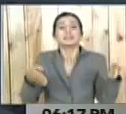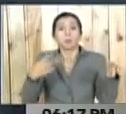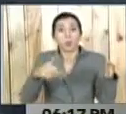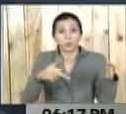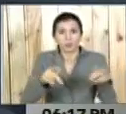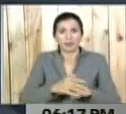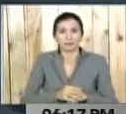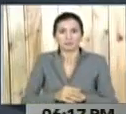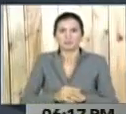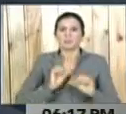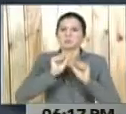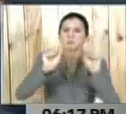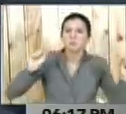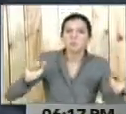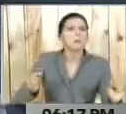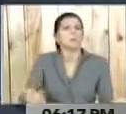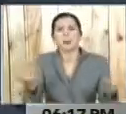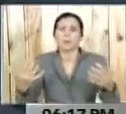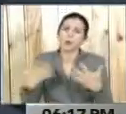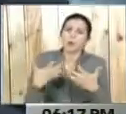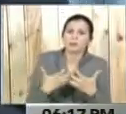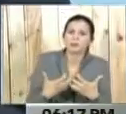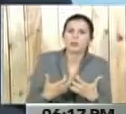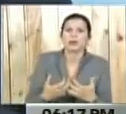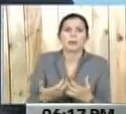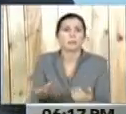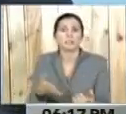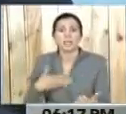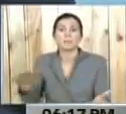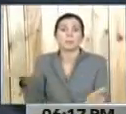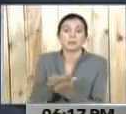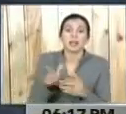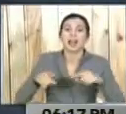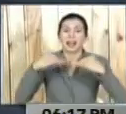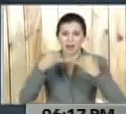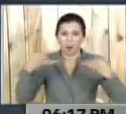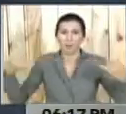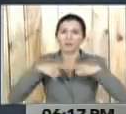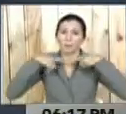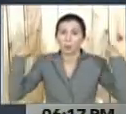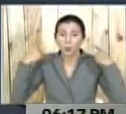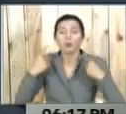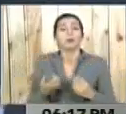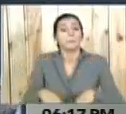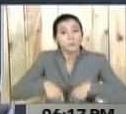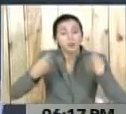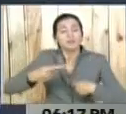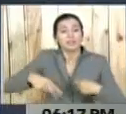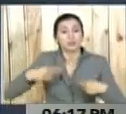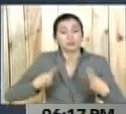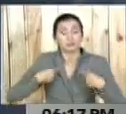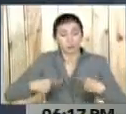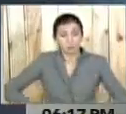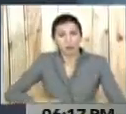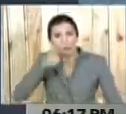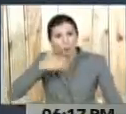a la violencia, que llama al asesinato, que llama a las guayas, que llama a la violación sistemática de los derechos humanos del pueblo